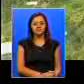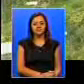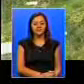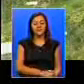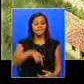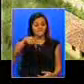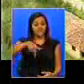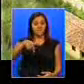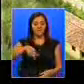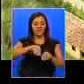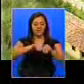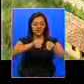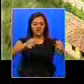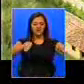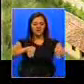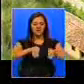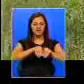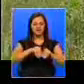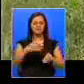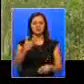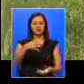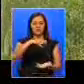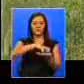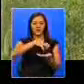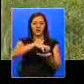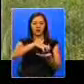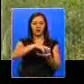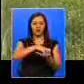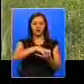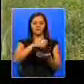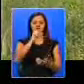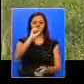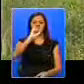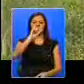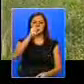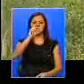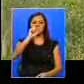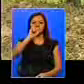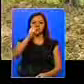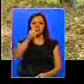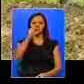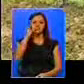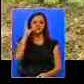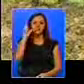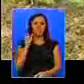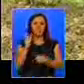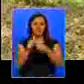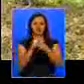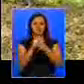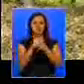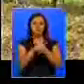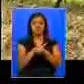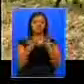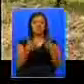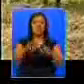Estas son las tierras de Pamar Chacrín, en la parroquia San Bartolomé, Cantón Siksik, provincia de La Suaya. Una zona eminentemente